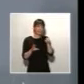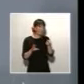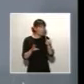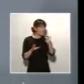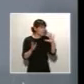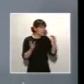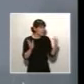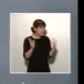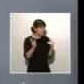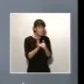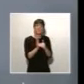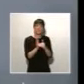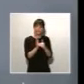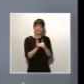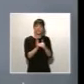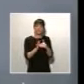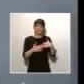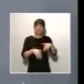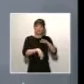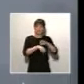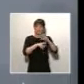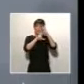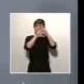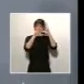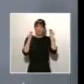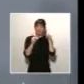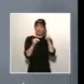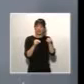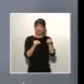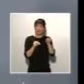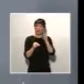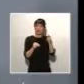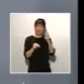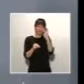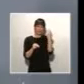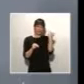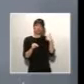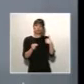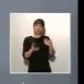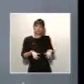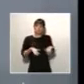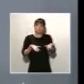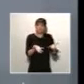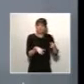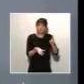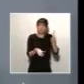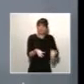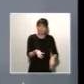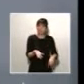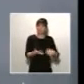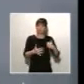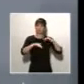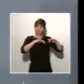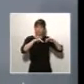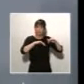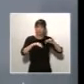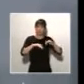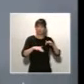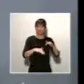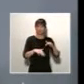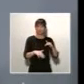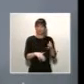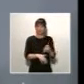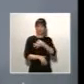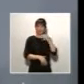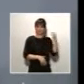enfermeras y médicos que han puesto a disposición también su capacidad y su excelencia en el